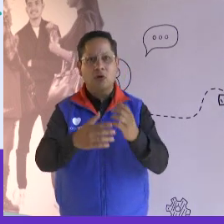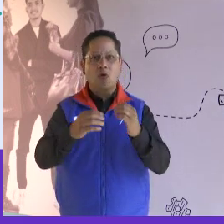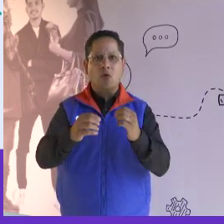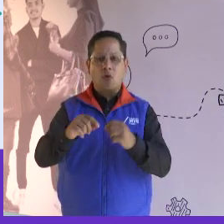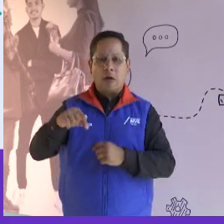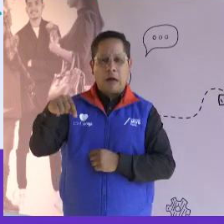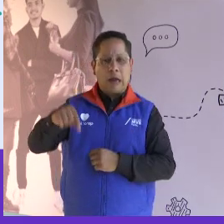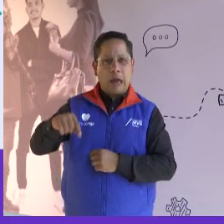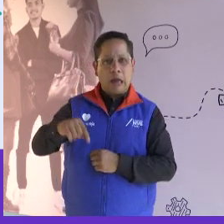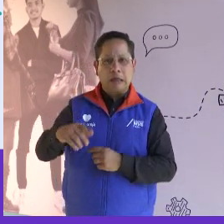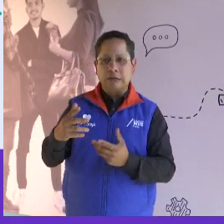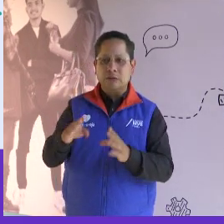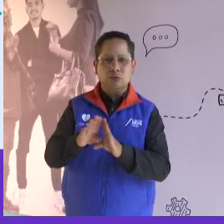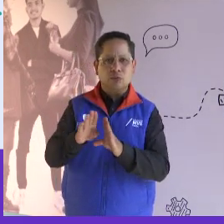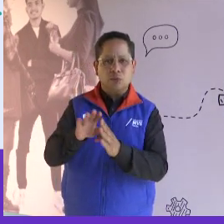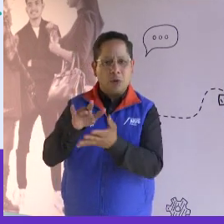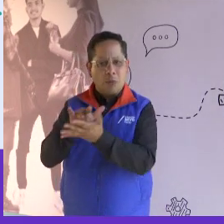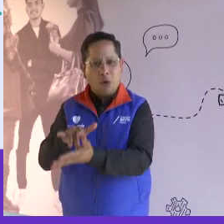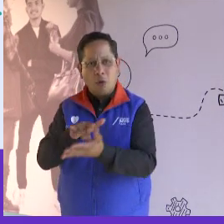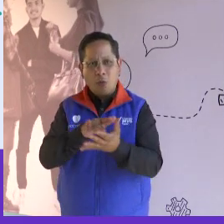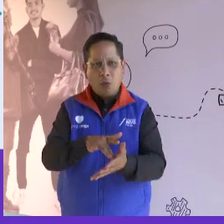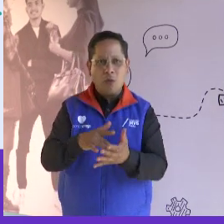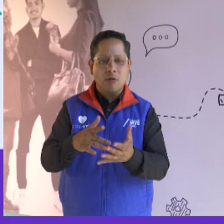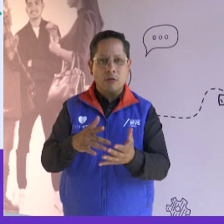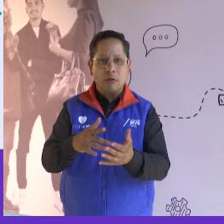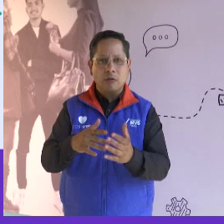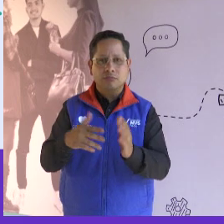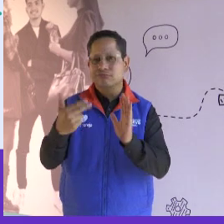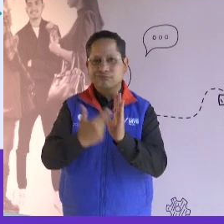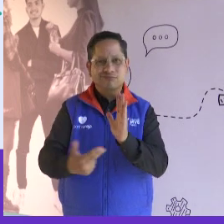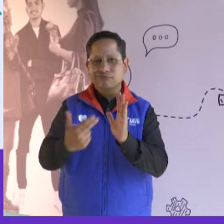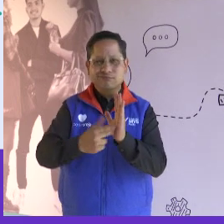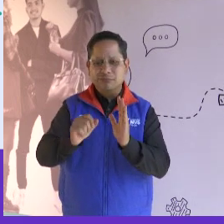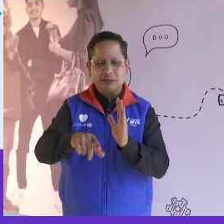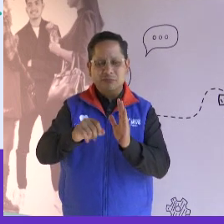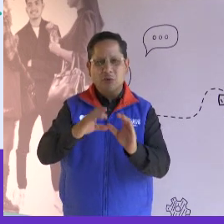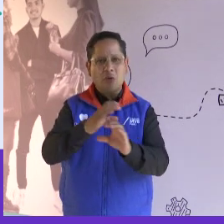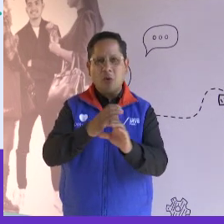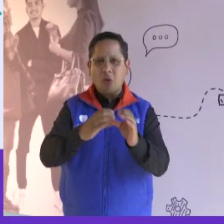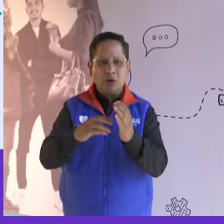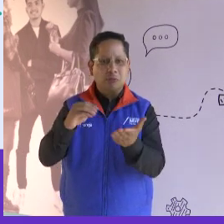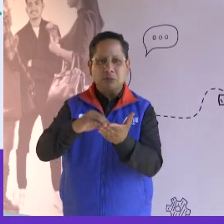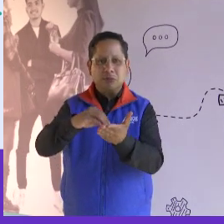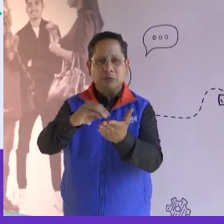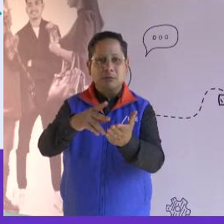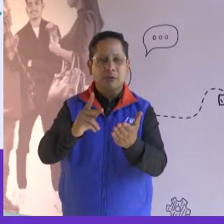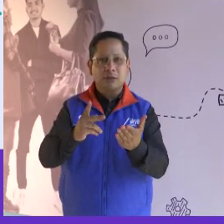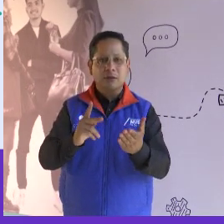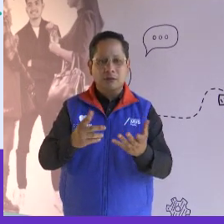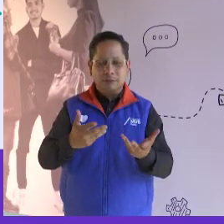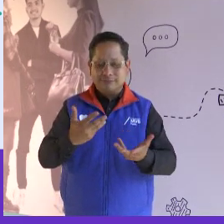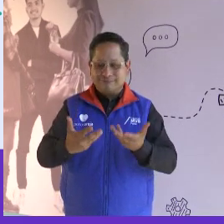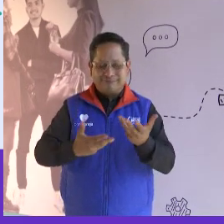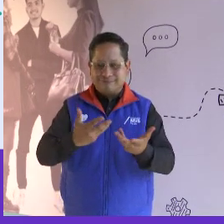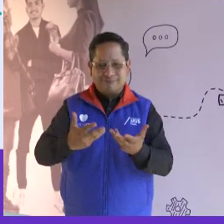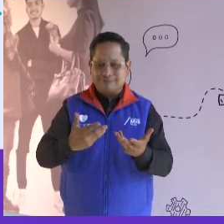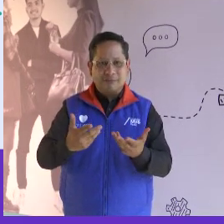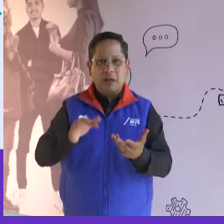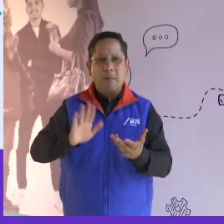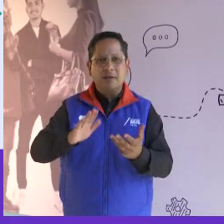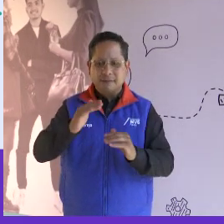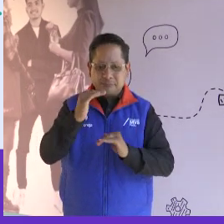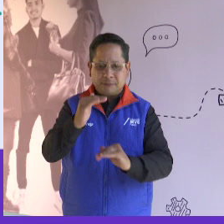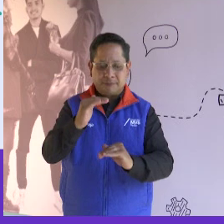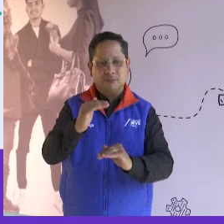modelo de intervención y una herramienta para colaborar, ¿no? Y a veces esos cuadritos lo único que nos hacen es encasillarnos,